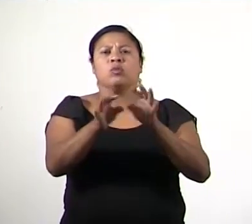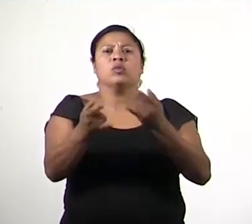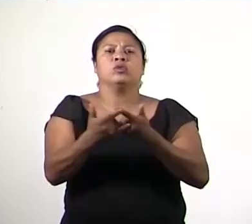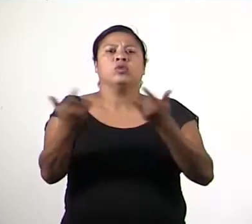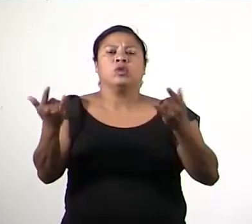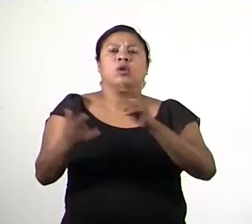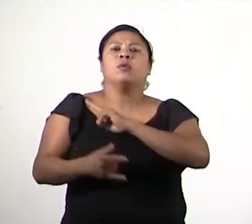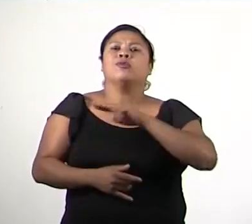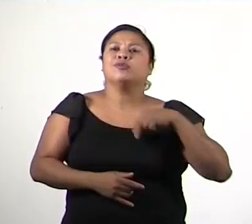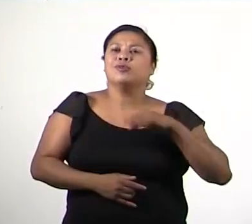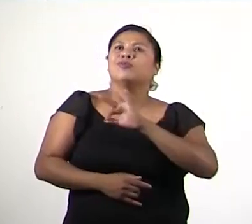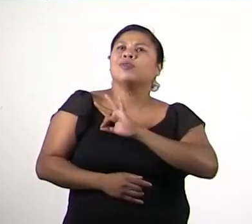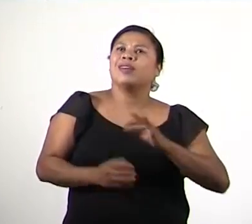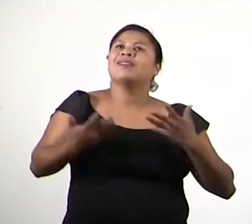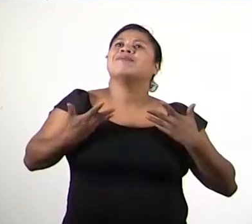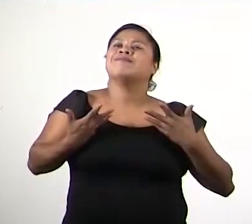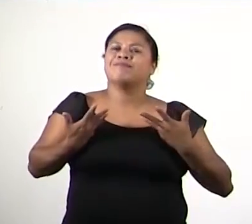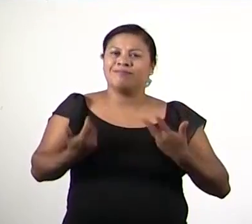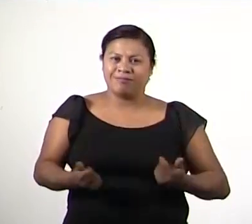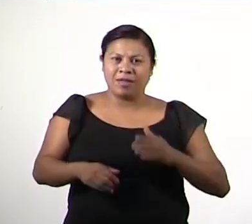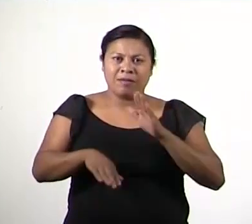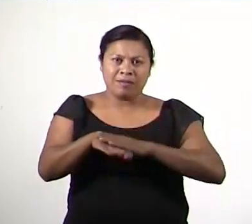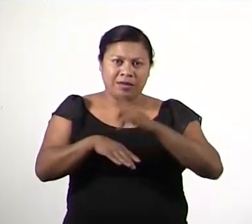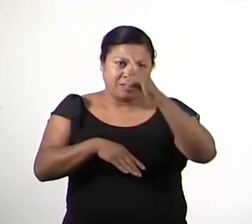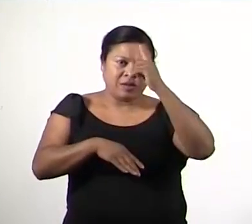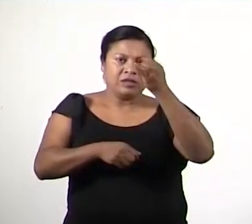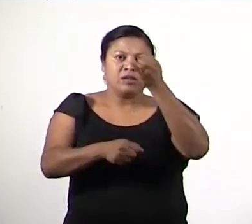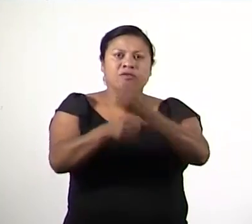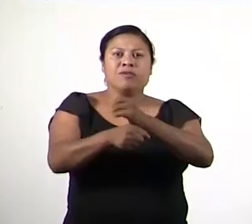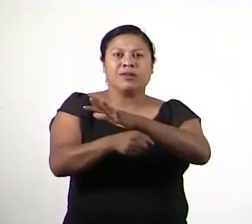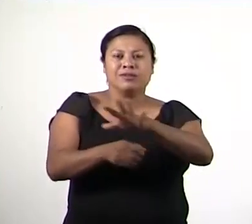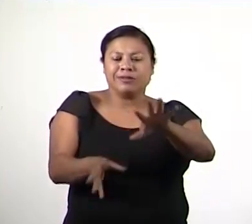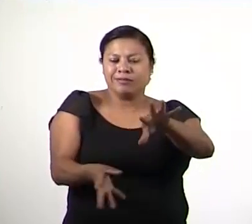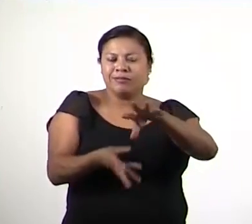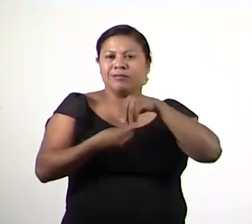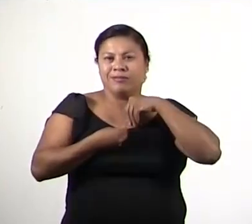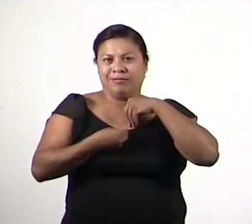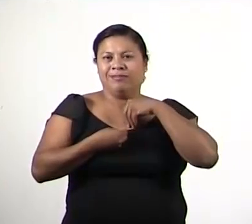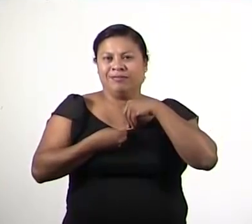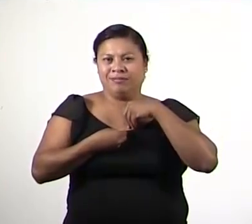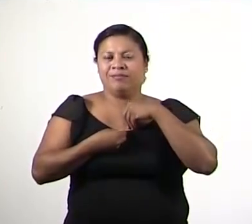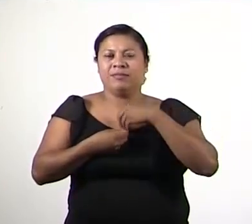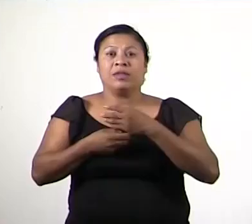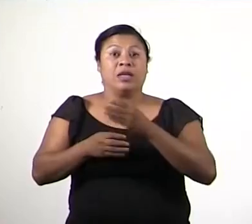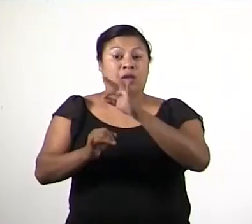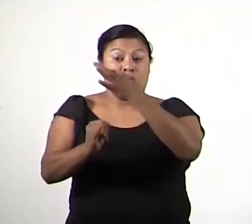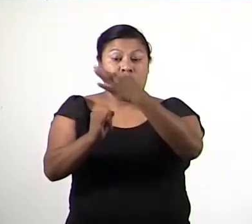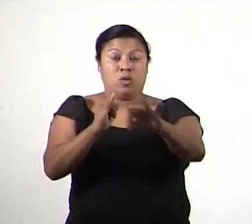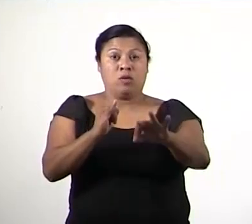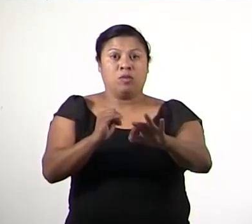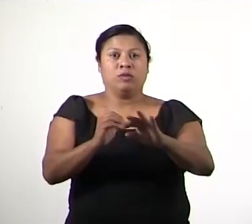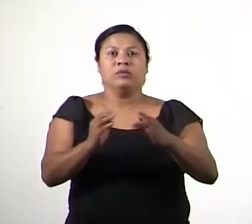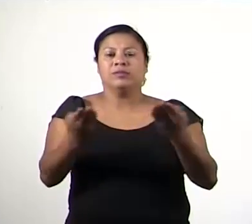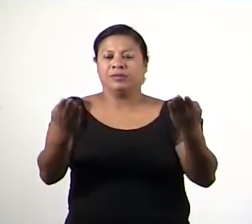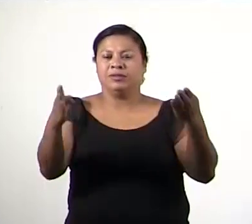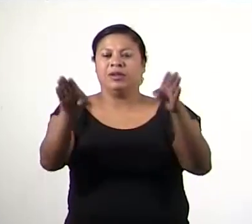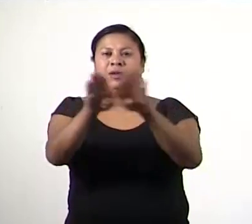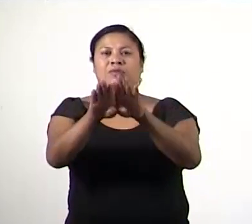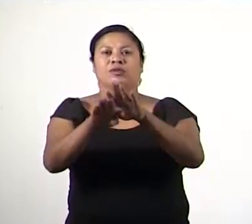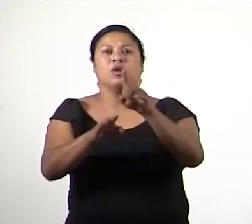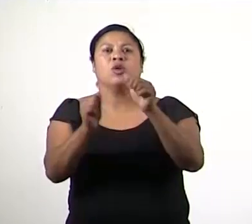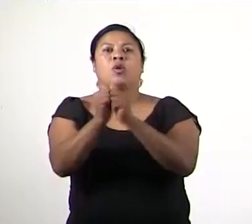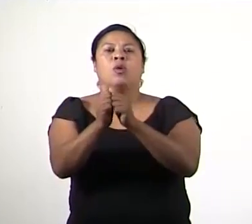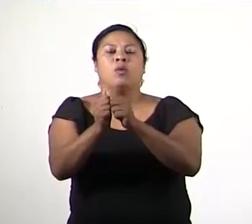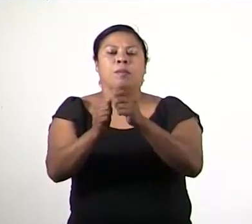una forma más fácil la información. Y por último, cerramos con la pregunta: